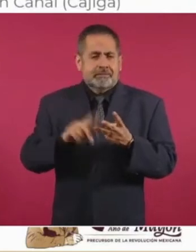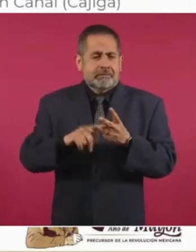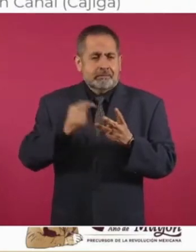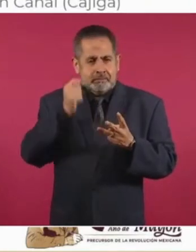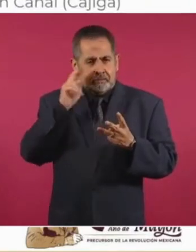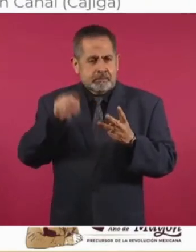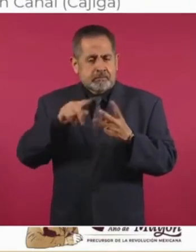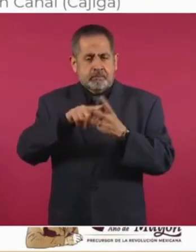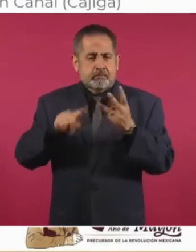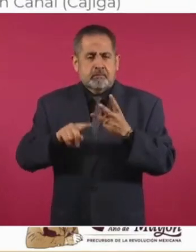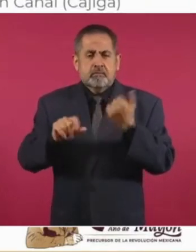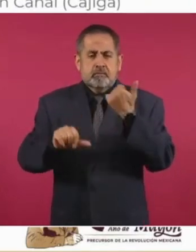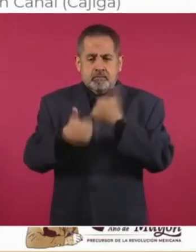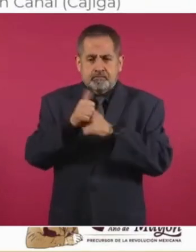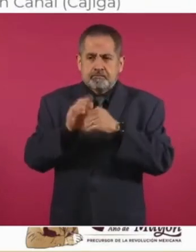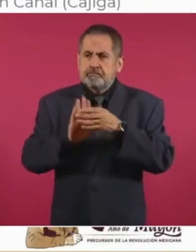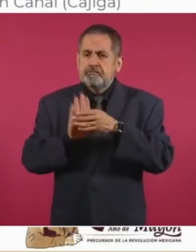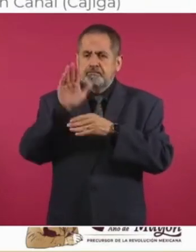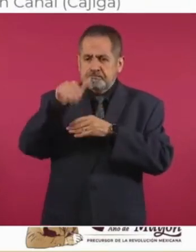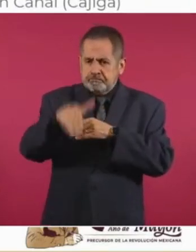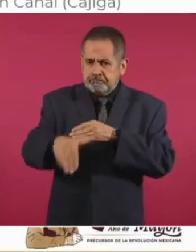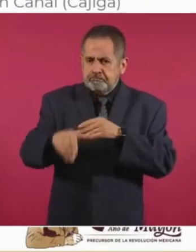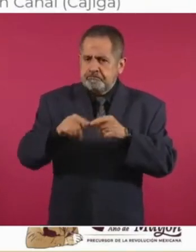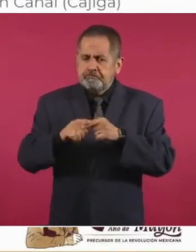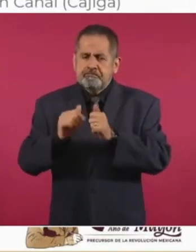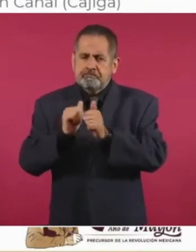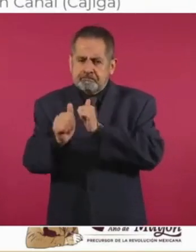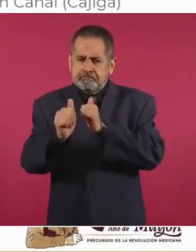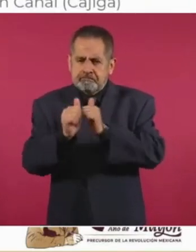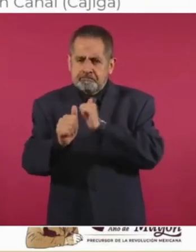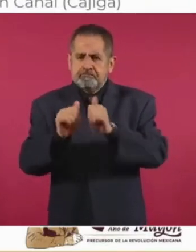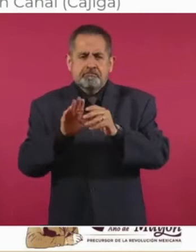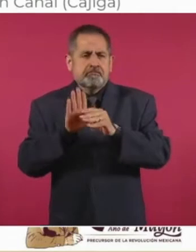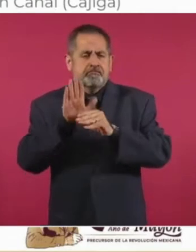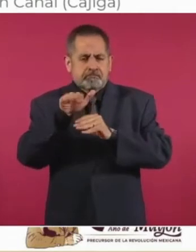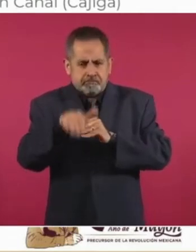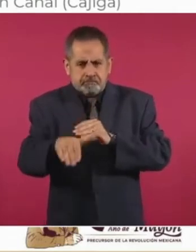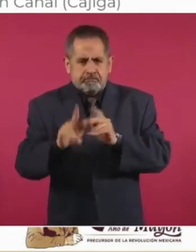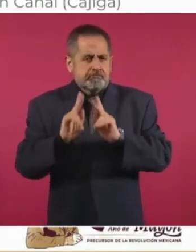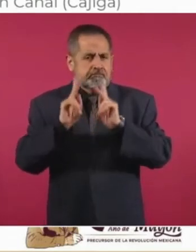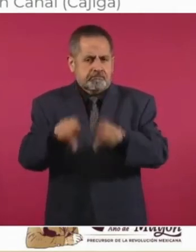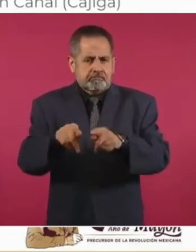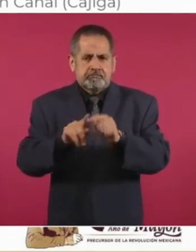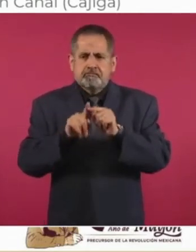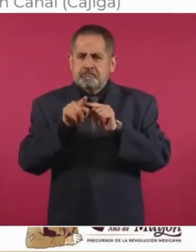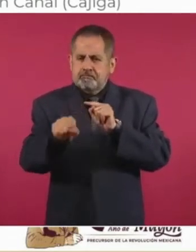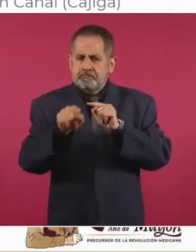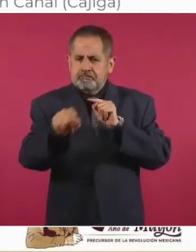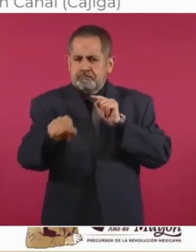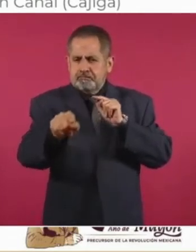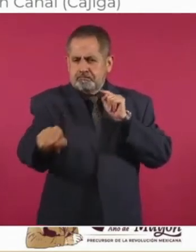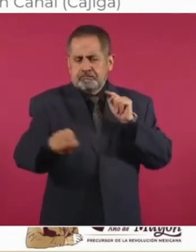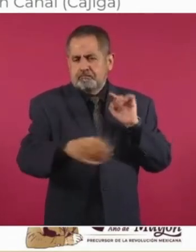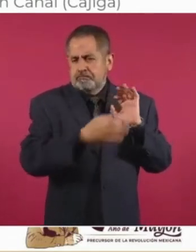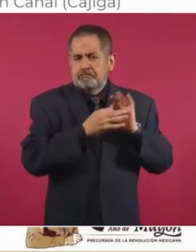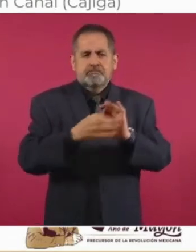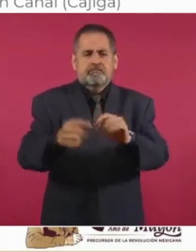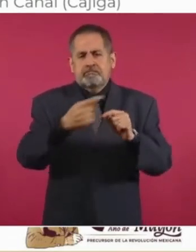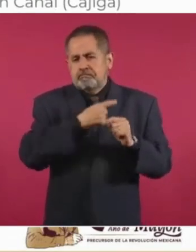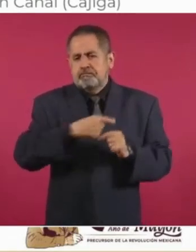construyendo 11 pasos vehiculares, de tal forma que está conectada ambas partes de estos